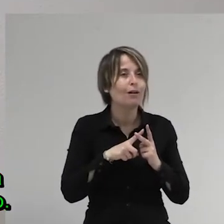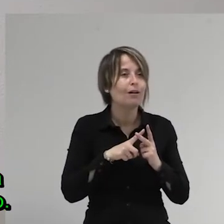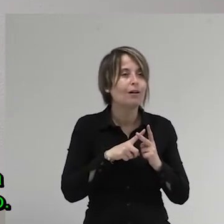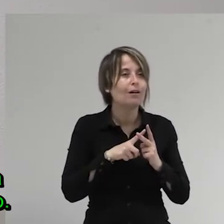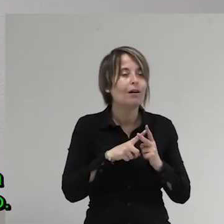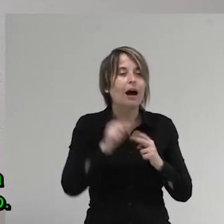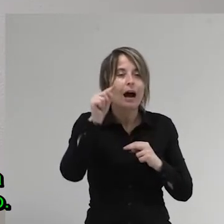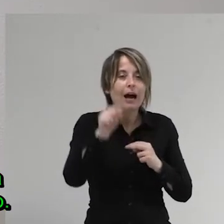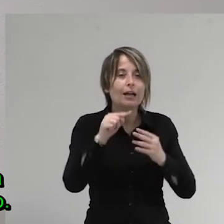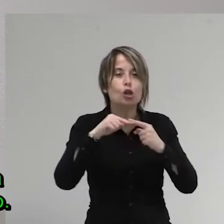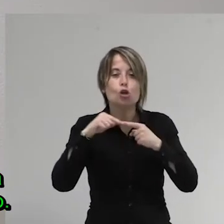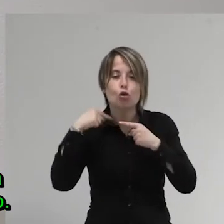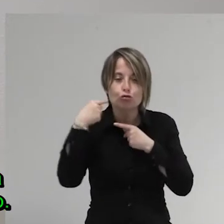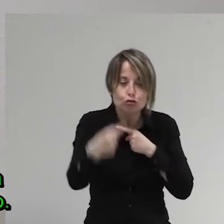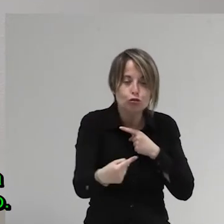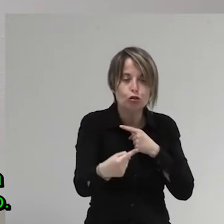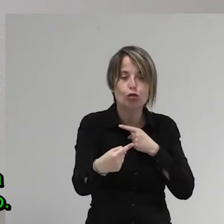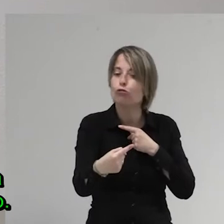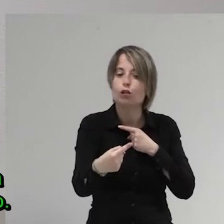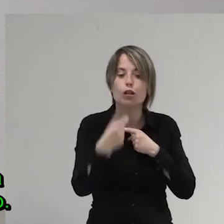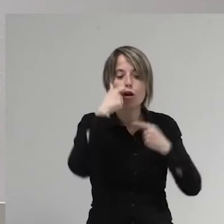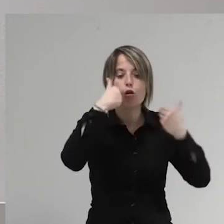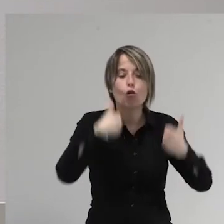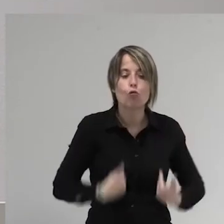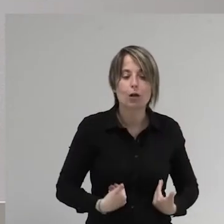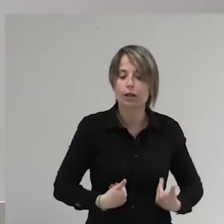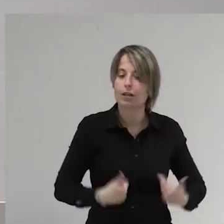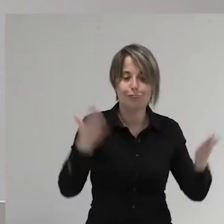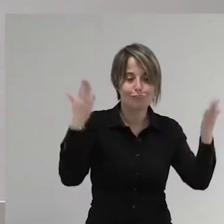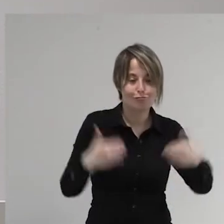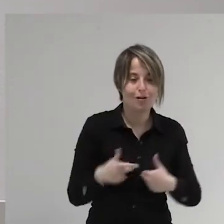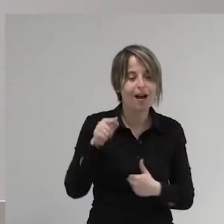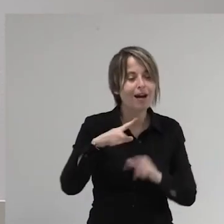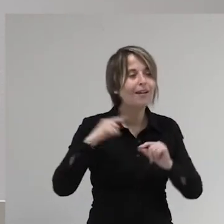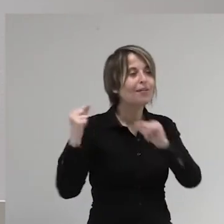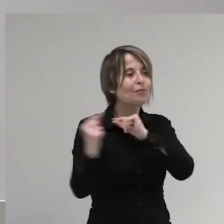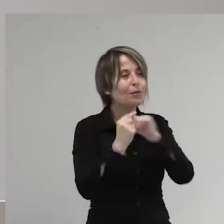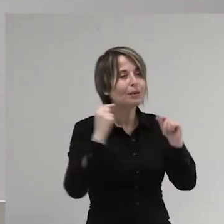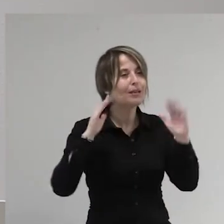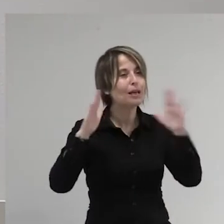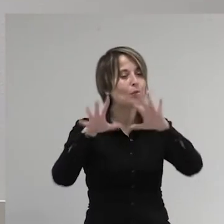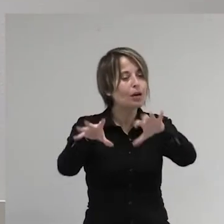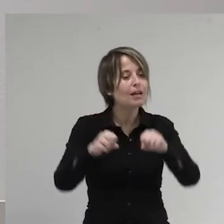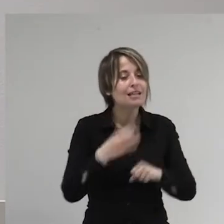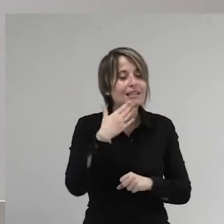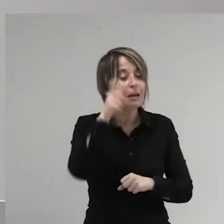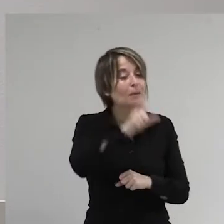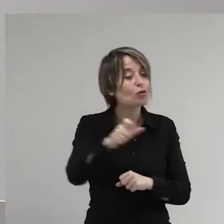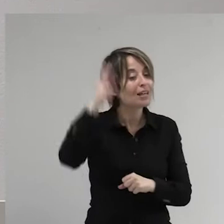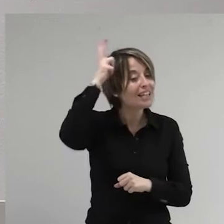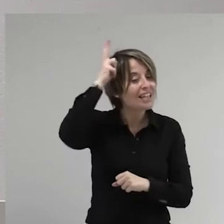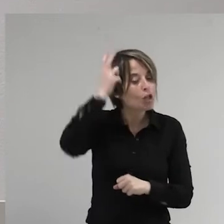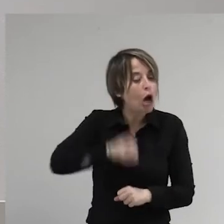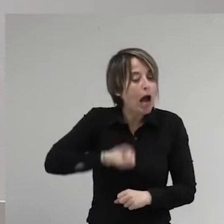que además tuvo como consecuencia la negación de la humanidad del negro. Es decir, se tuvo un debate en la era de la colonización sobre si el indio tenía alma